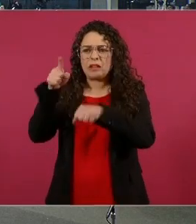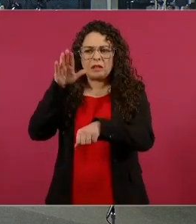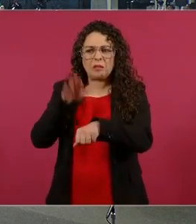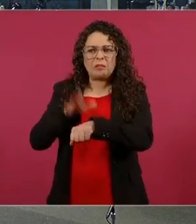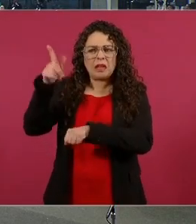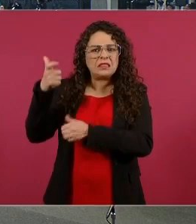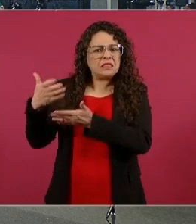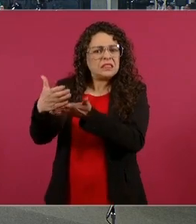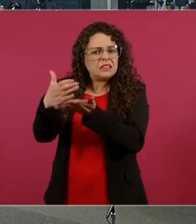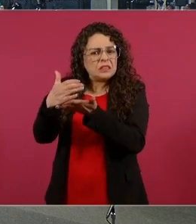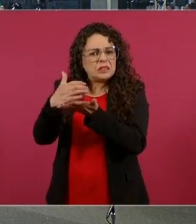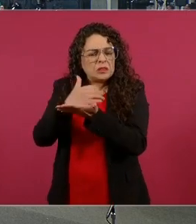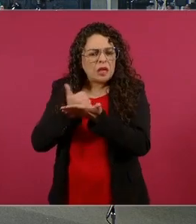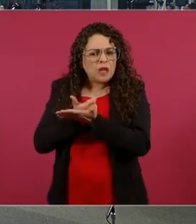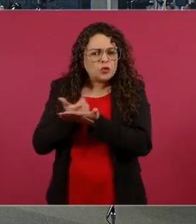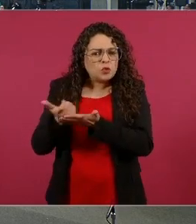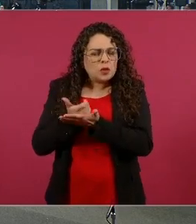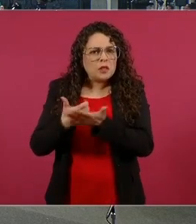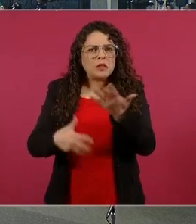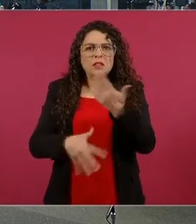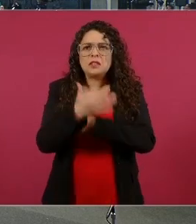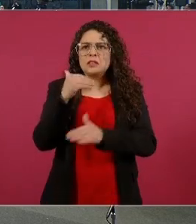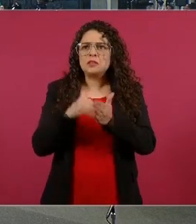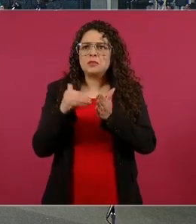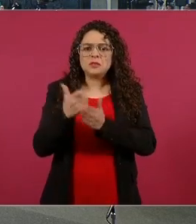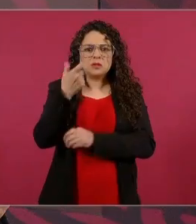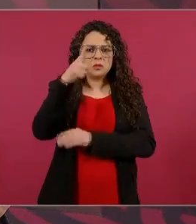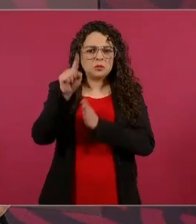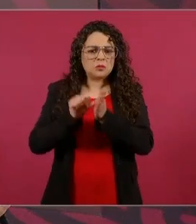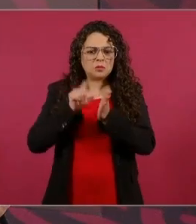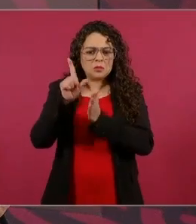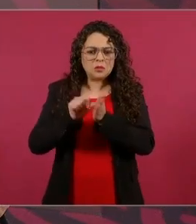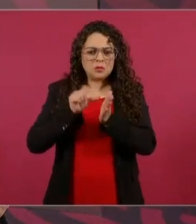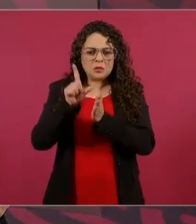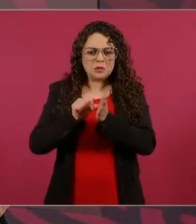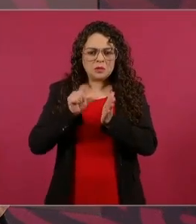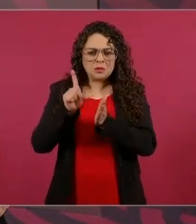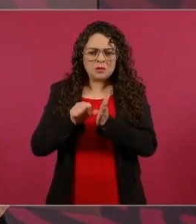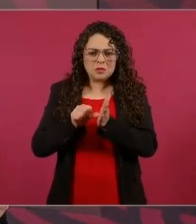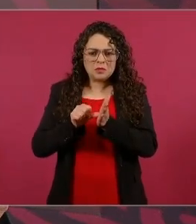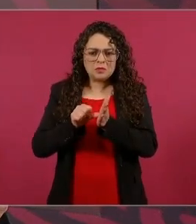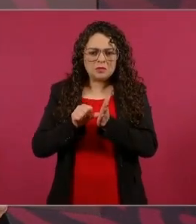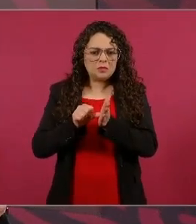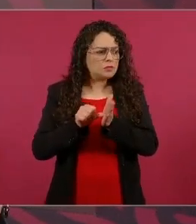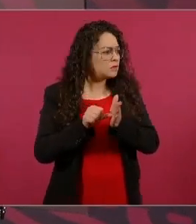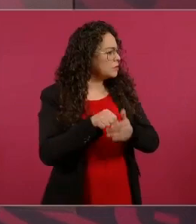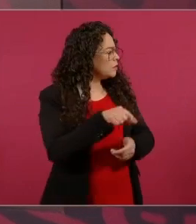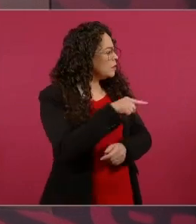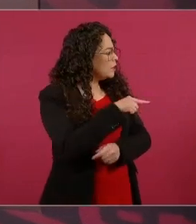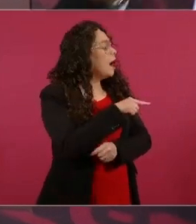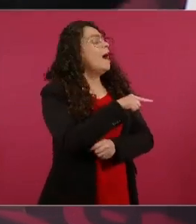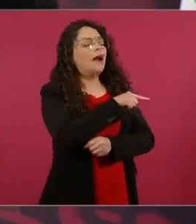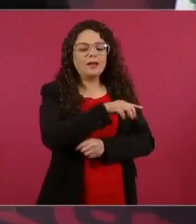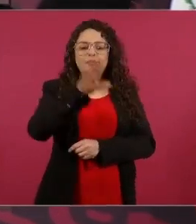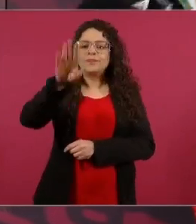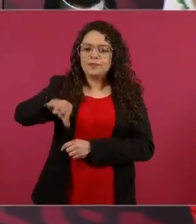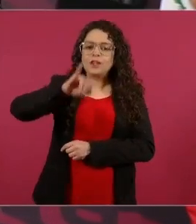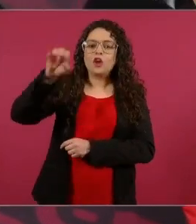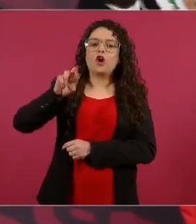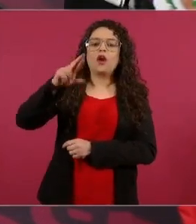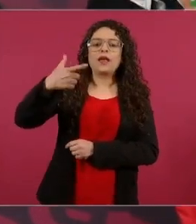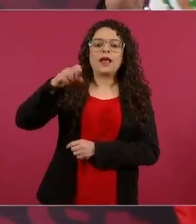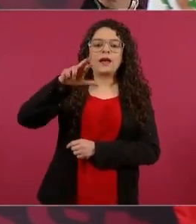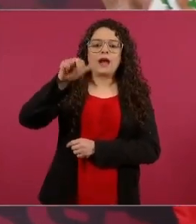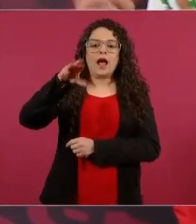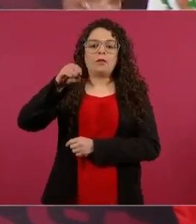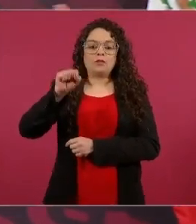ganar como 15 millones de pesos mensuales mensuales Jorge Ramos y dice México es